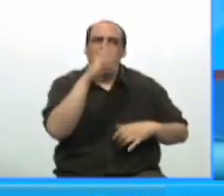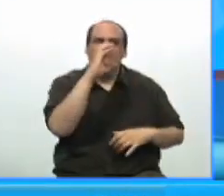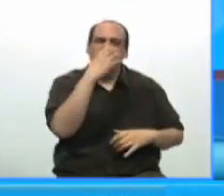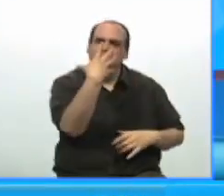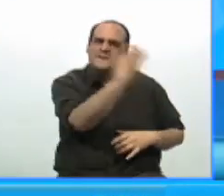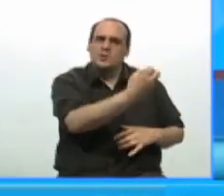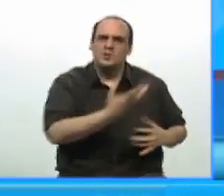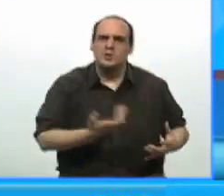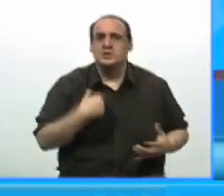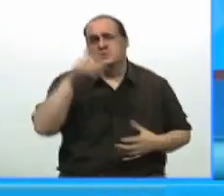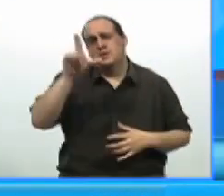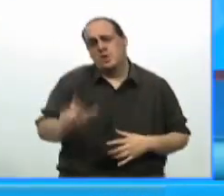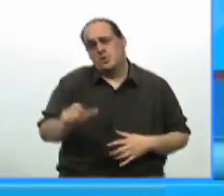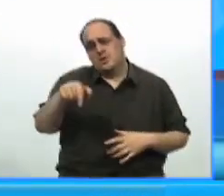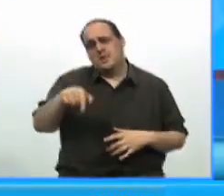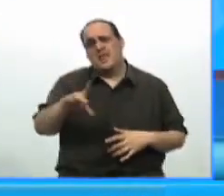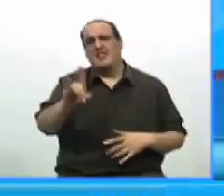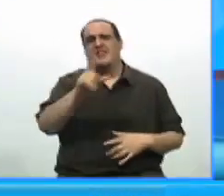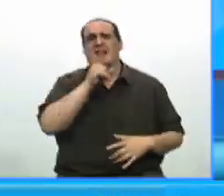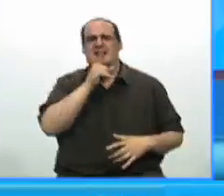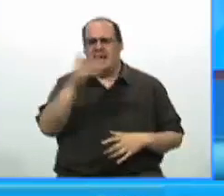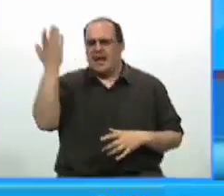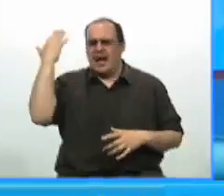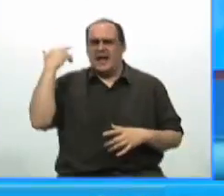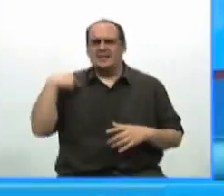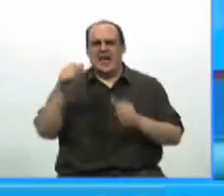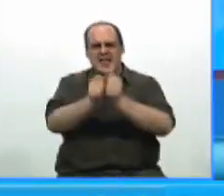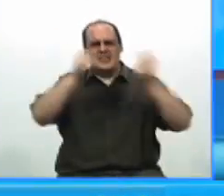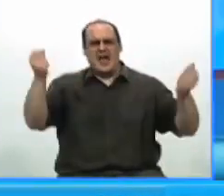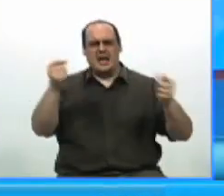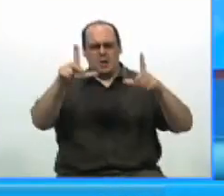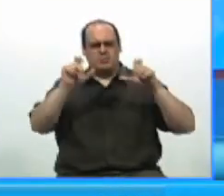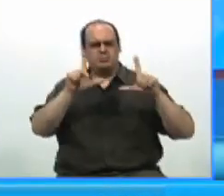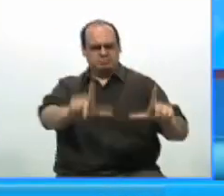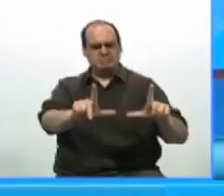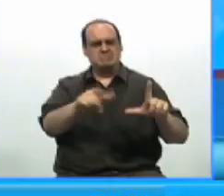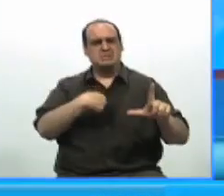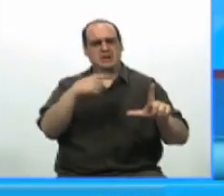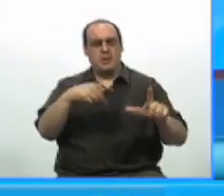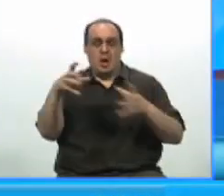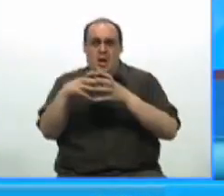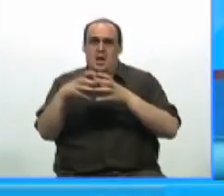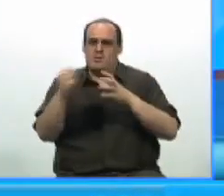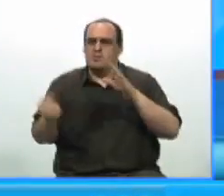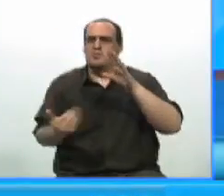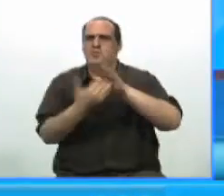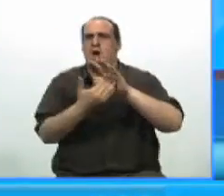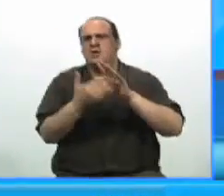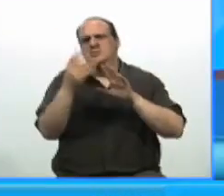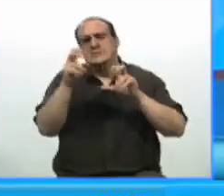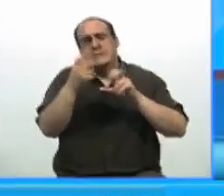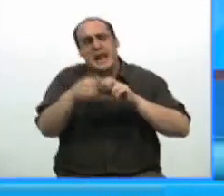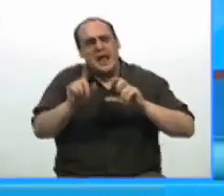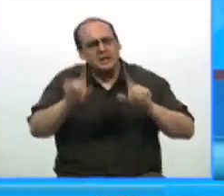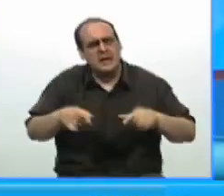los entrenadores que ha sido tapa de diario en los últimos tiempos por el gran momento que está atravesando su equipo. Y en una rareza en la